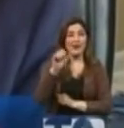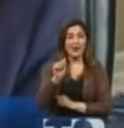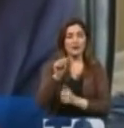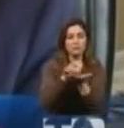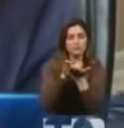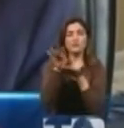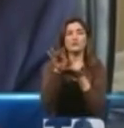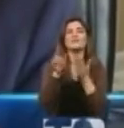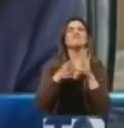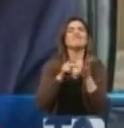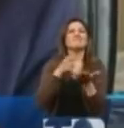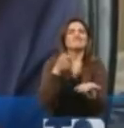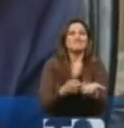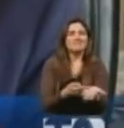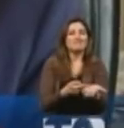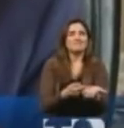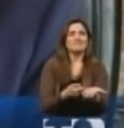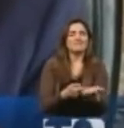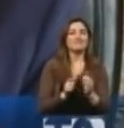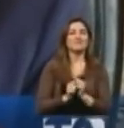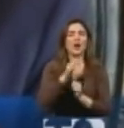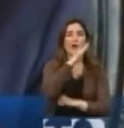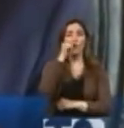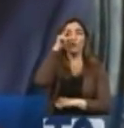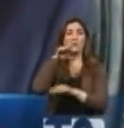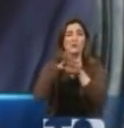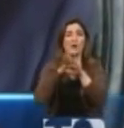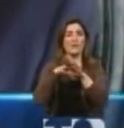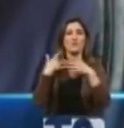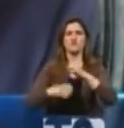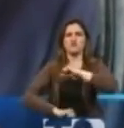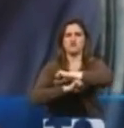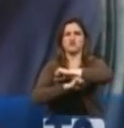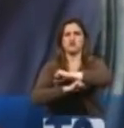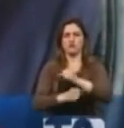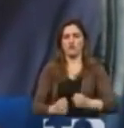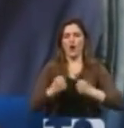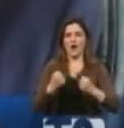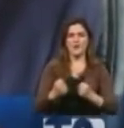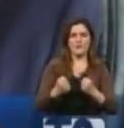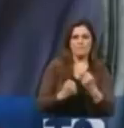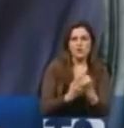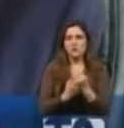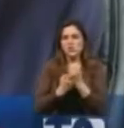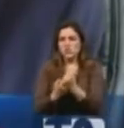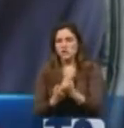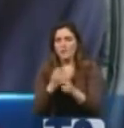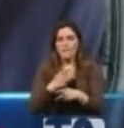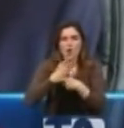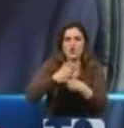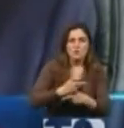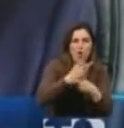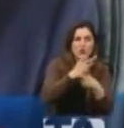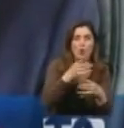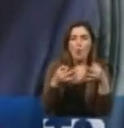que se le va un bastión al correísmo que había estado ahí básicamente para proteger o